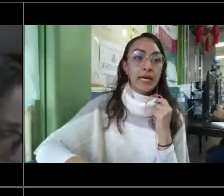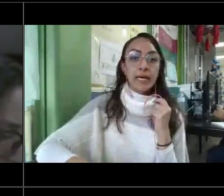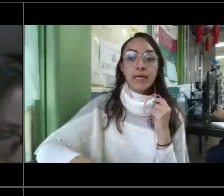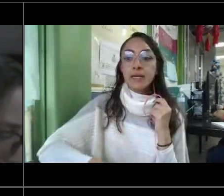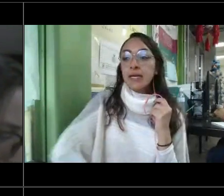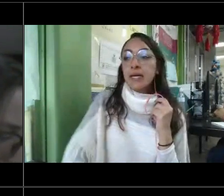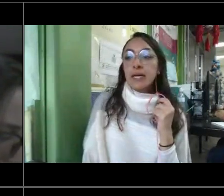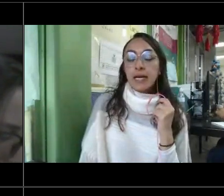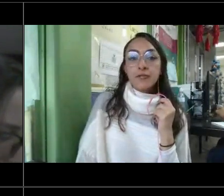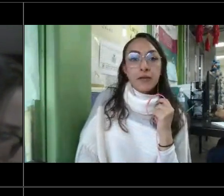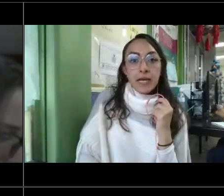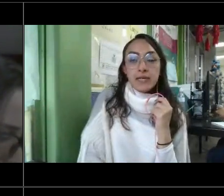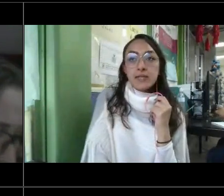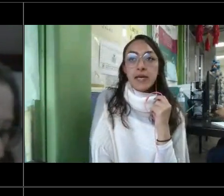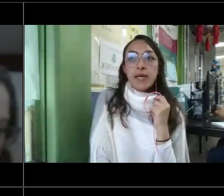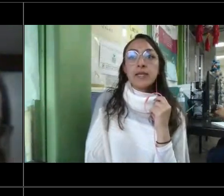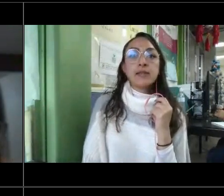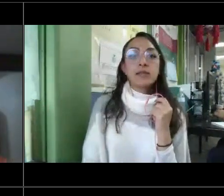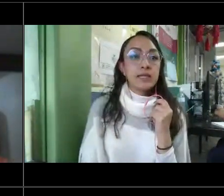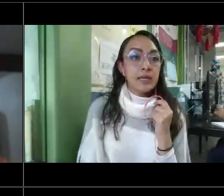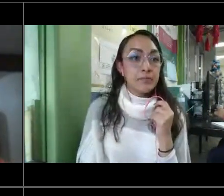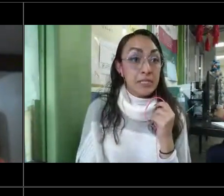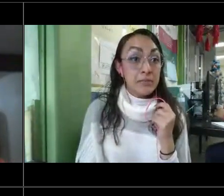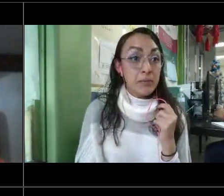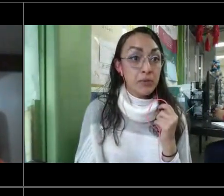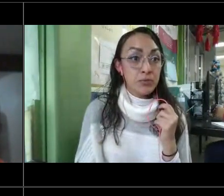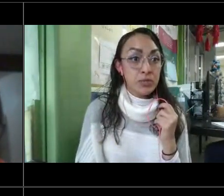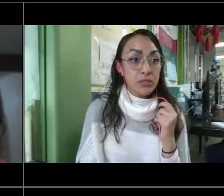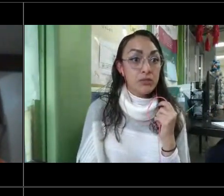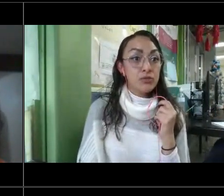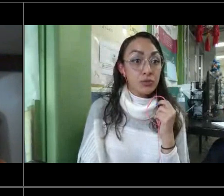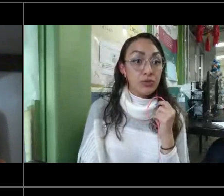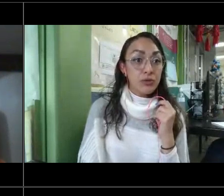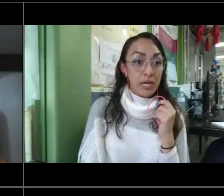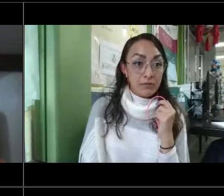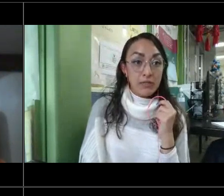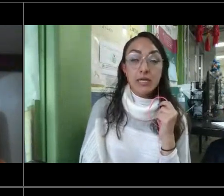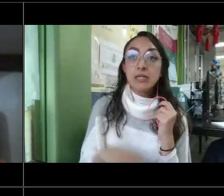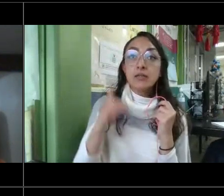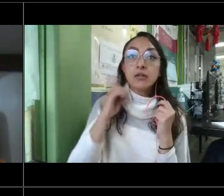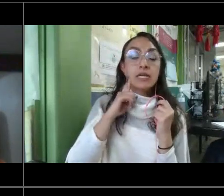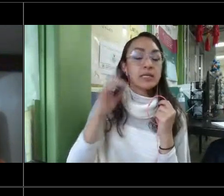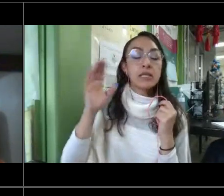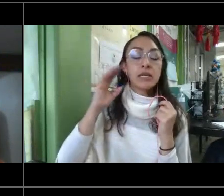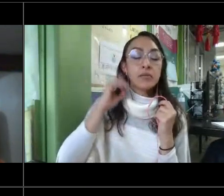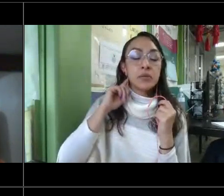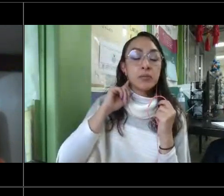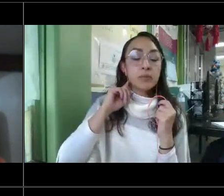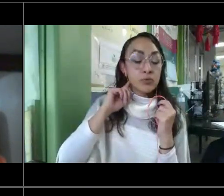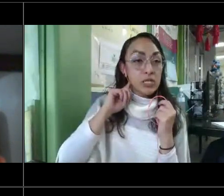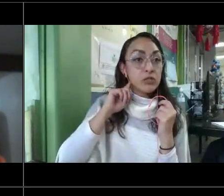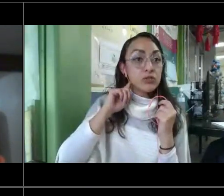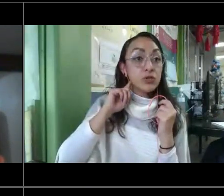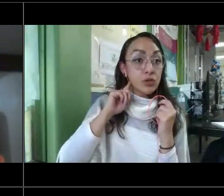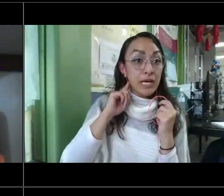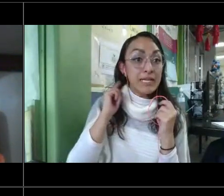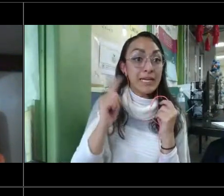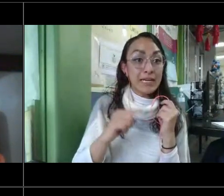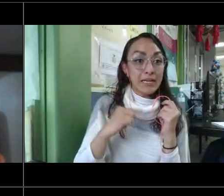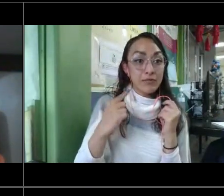viendo grafías que tienen la misma pronunciación sonorográfica, que tienen la misma